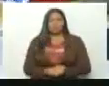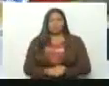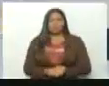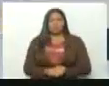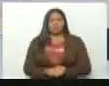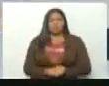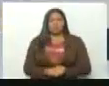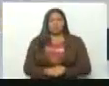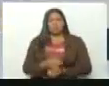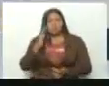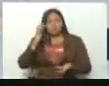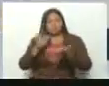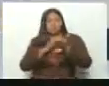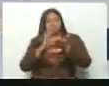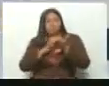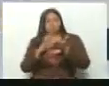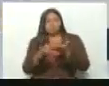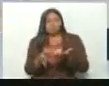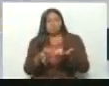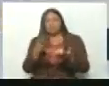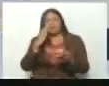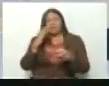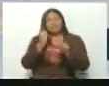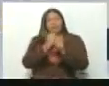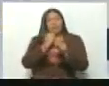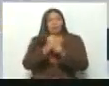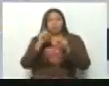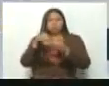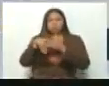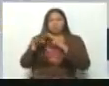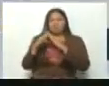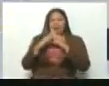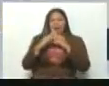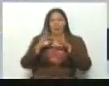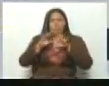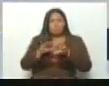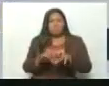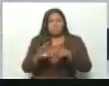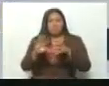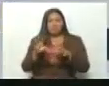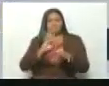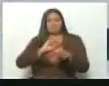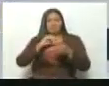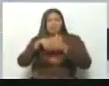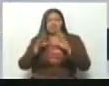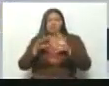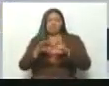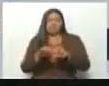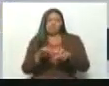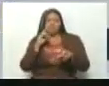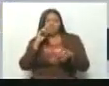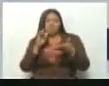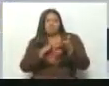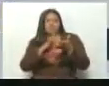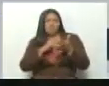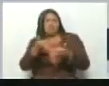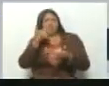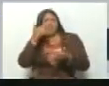medios digitales. El tema del teletrabajo es un tema que tenemos que abordar, porque ya tú trabajas desde tu casa, ya tú tienes